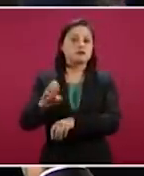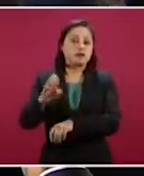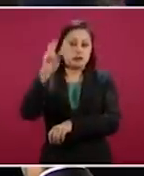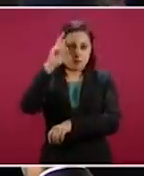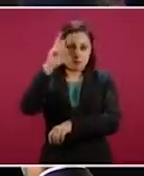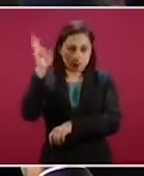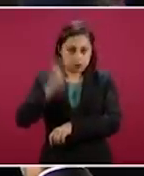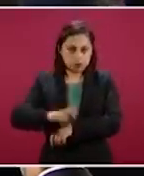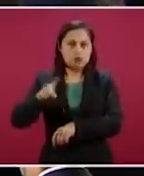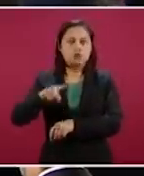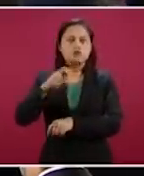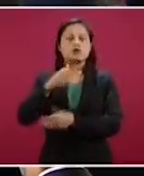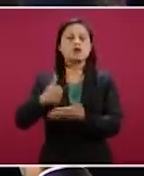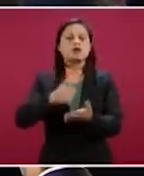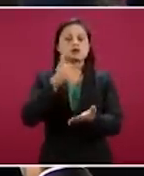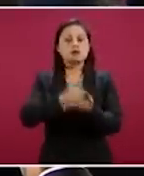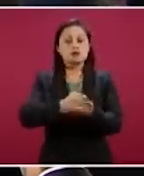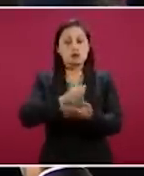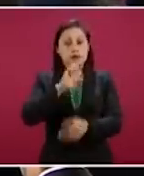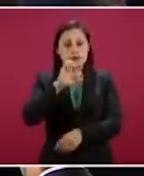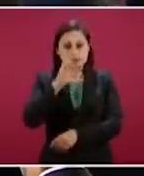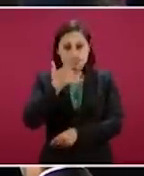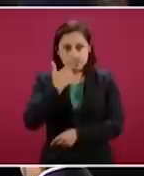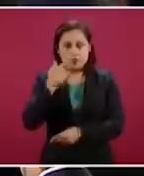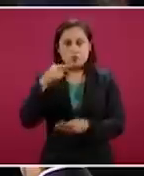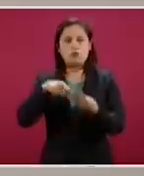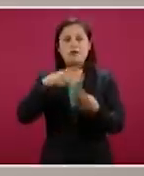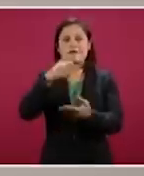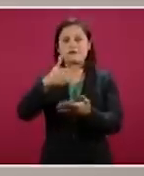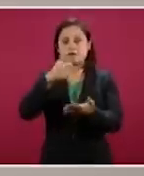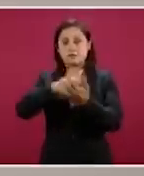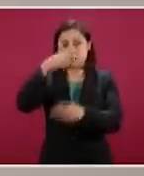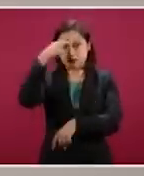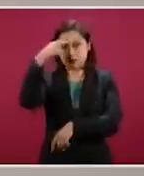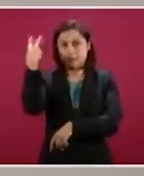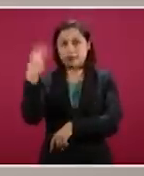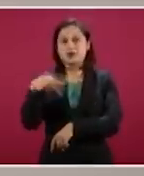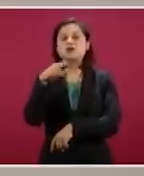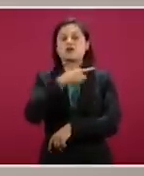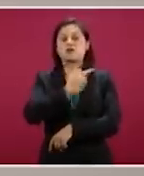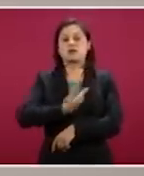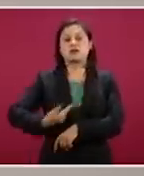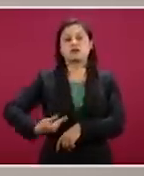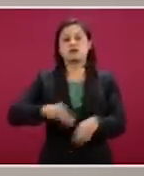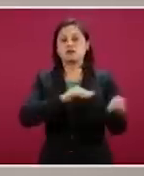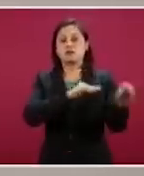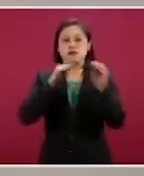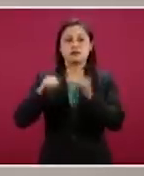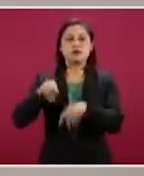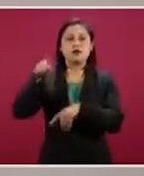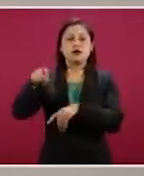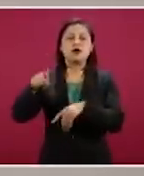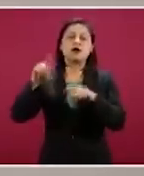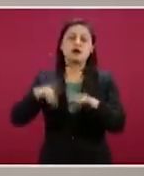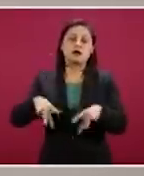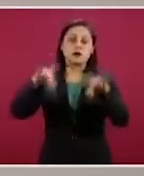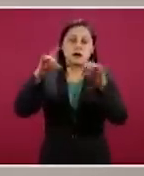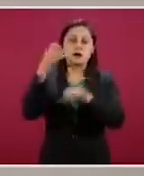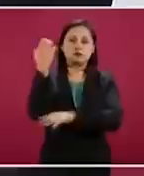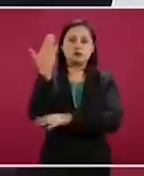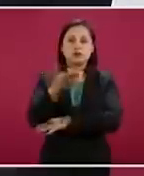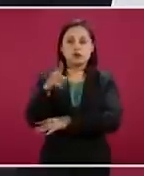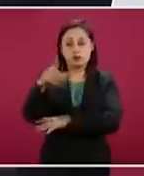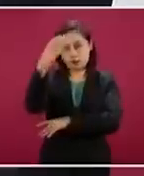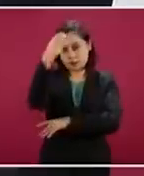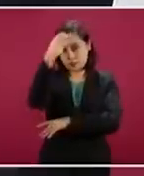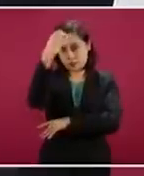principal, que será en la Ciudad de México, con la presencia del señor presidente en el castillo de Chapultepec, donde en algún